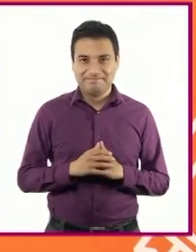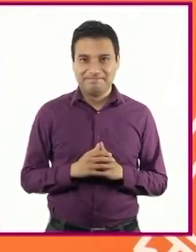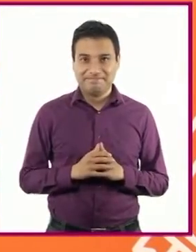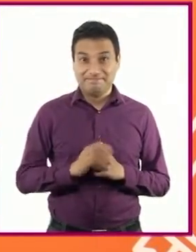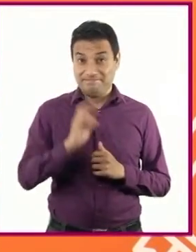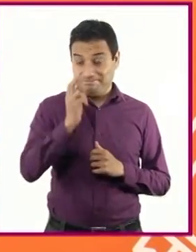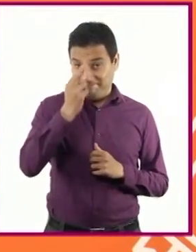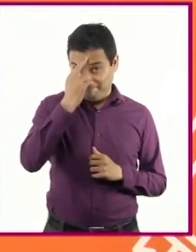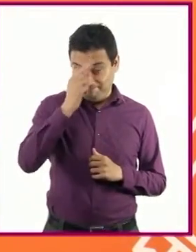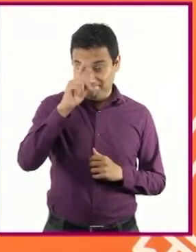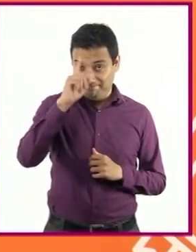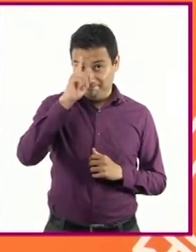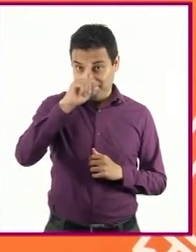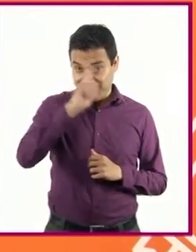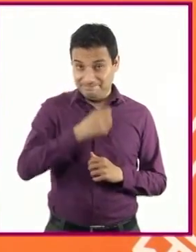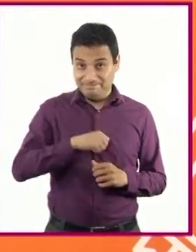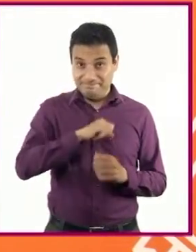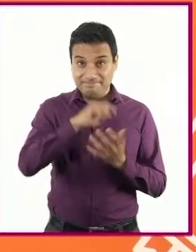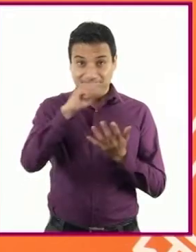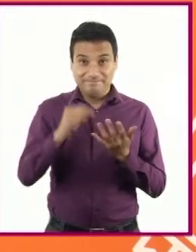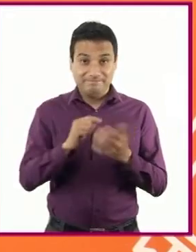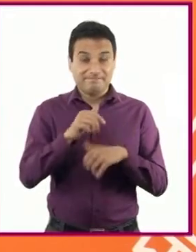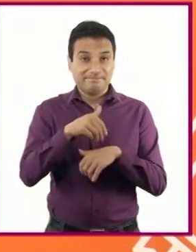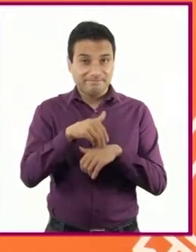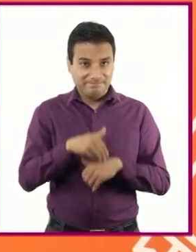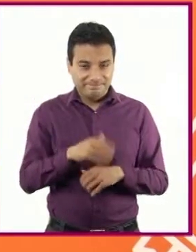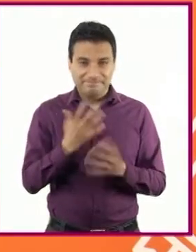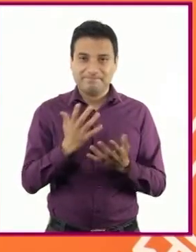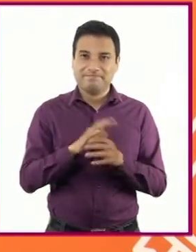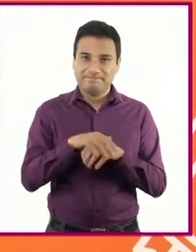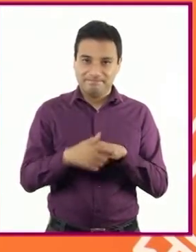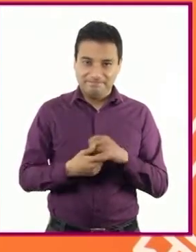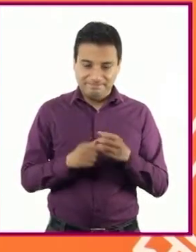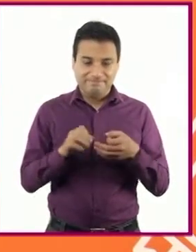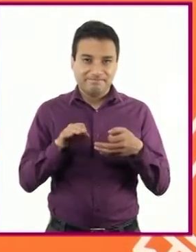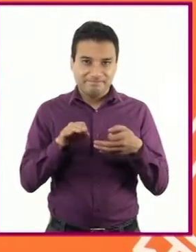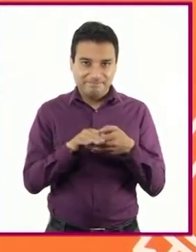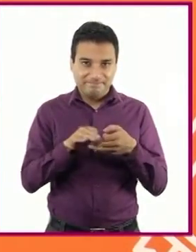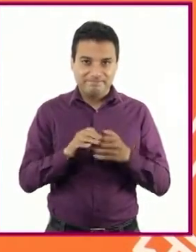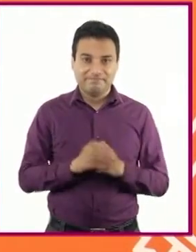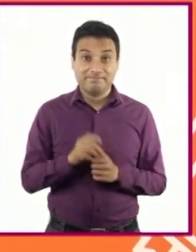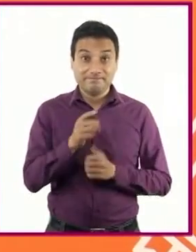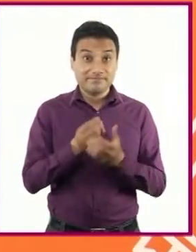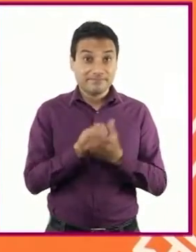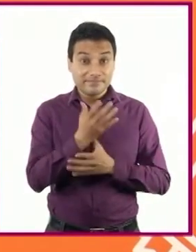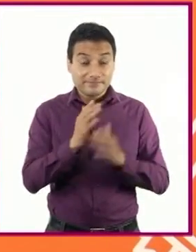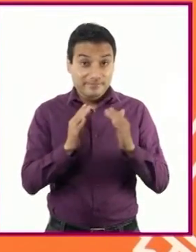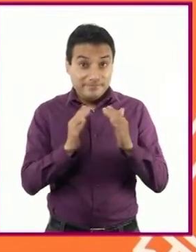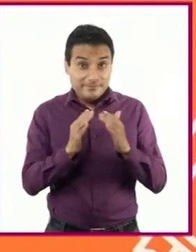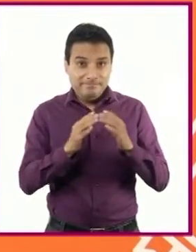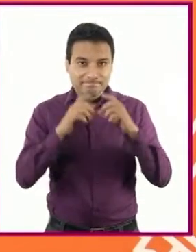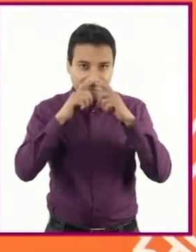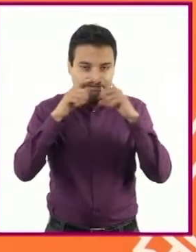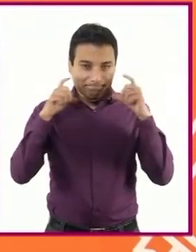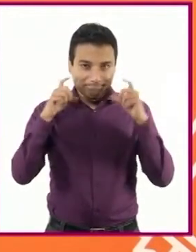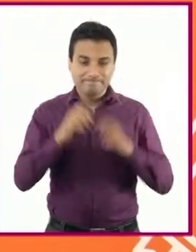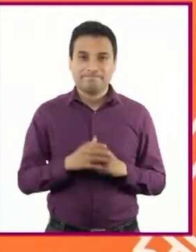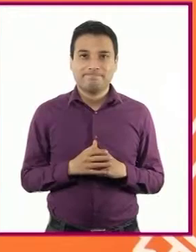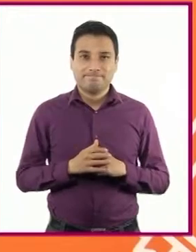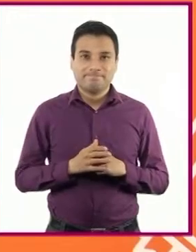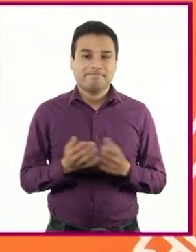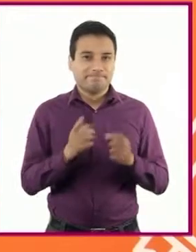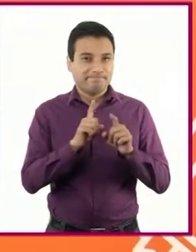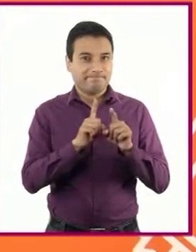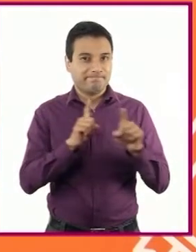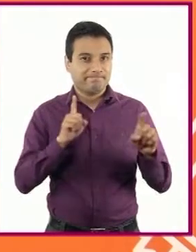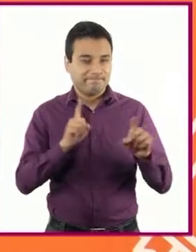seguir con las medidas de prevención, lavarse constantemente las manos. En caso de salir, usar correctamente el cubrebocas, mantener la